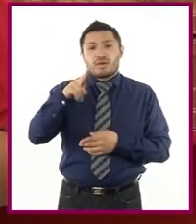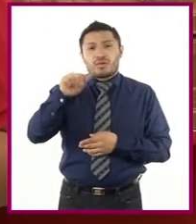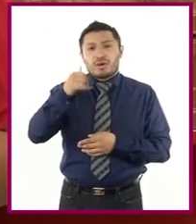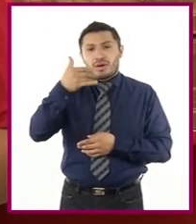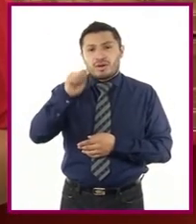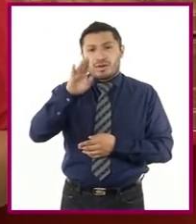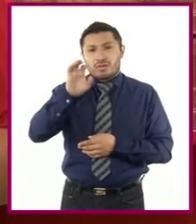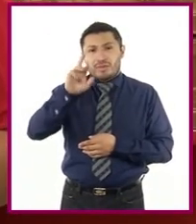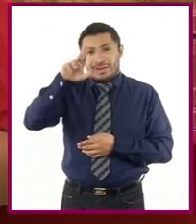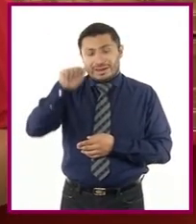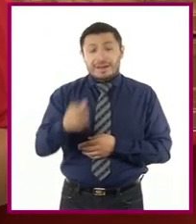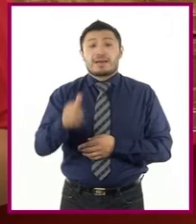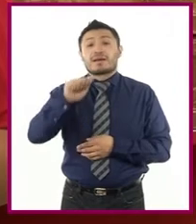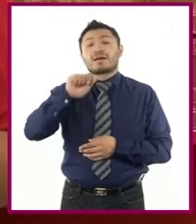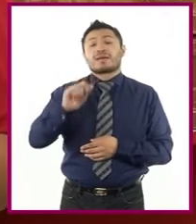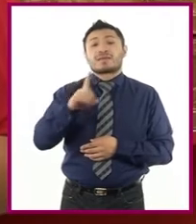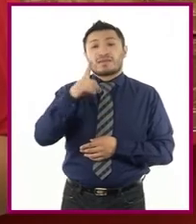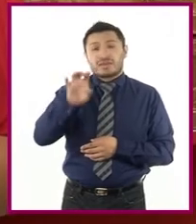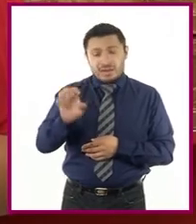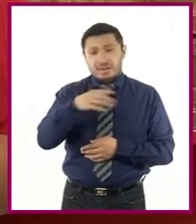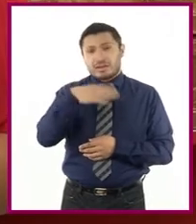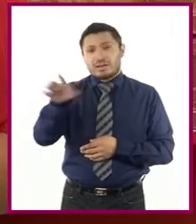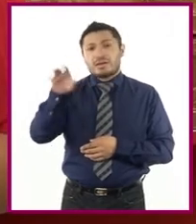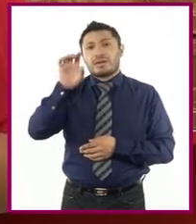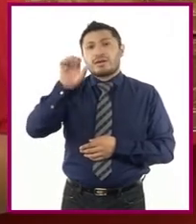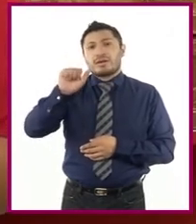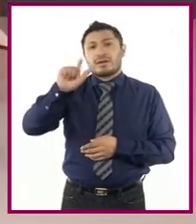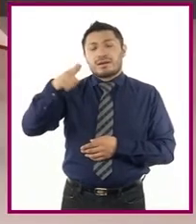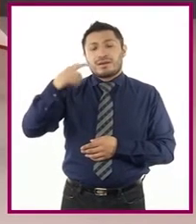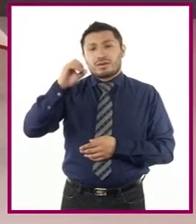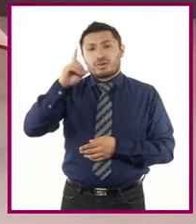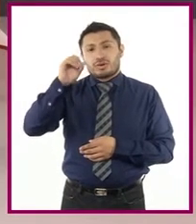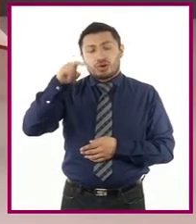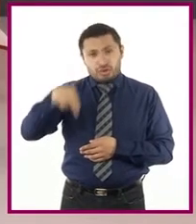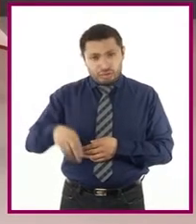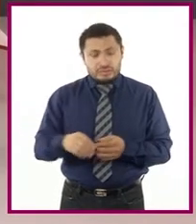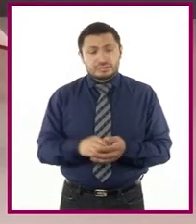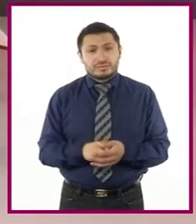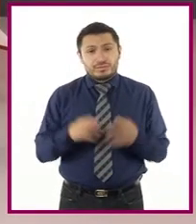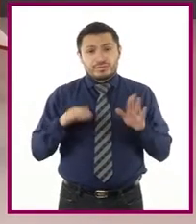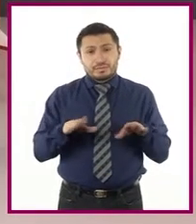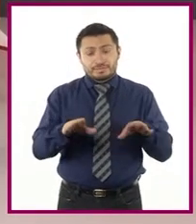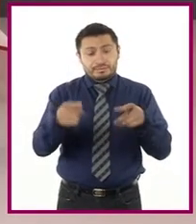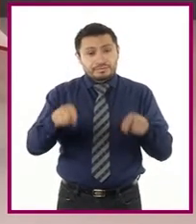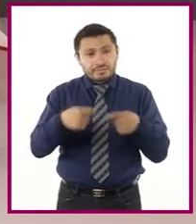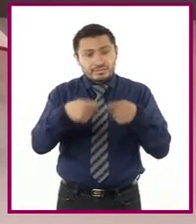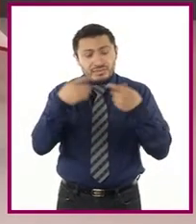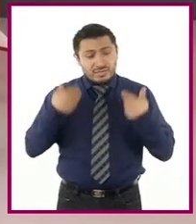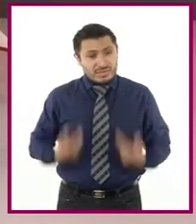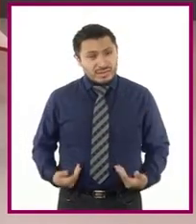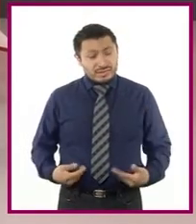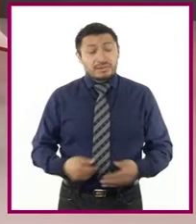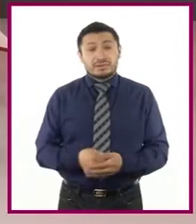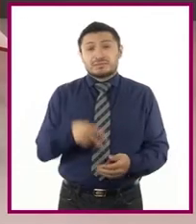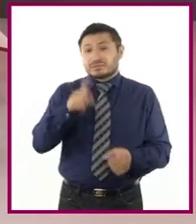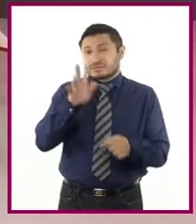algodón, sin alforzas y con un bordado añadido. ¡Excelente! ¿Lo que